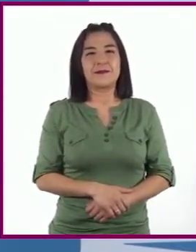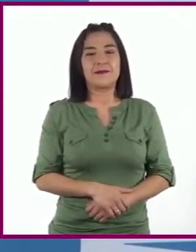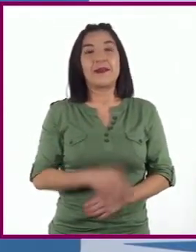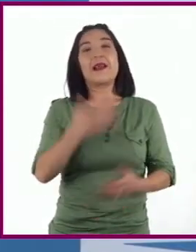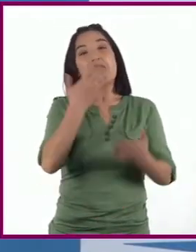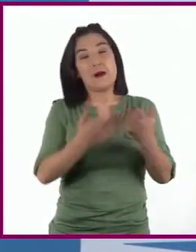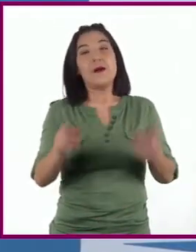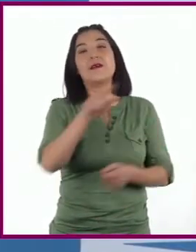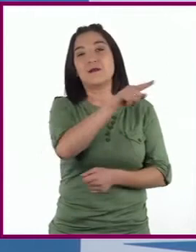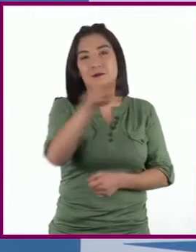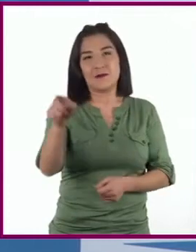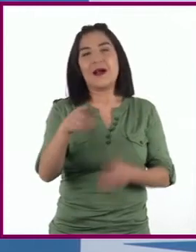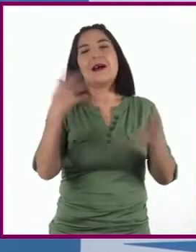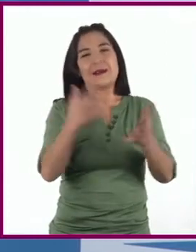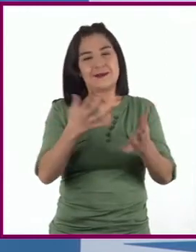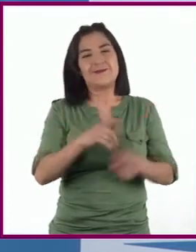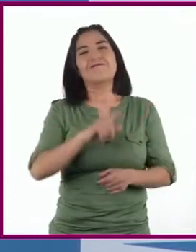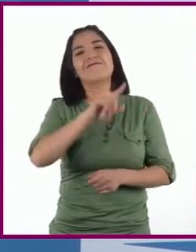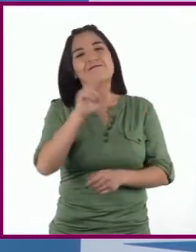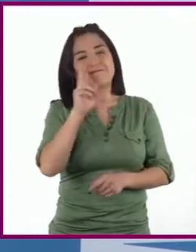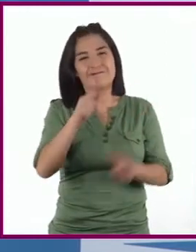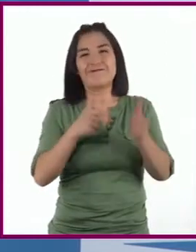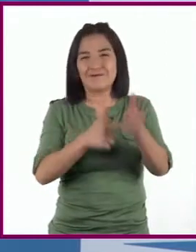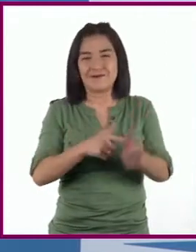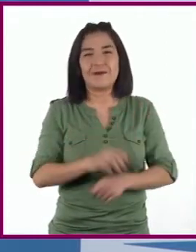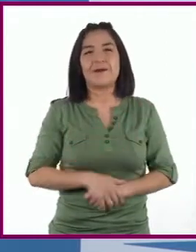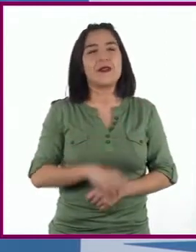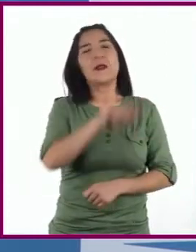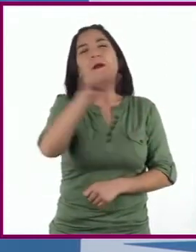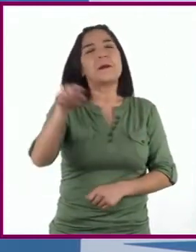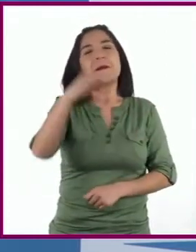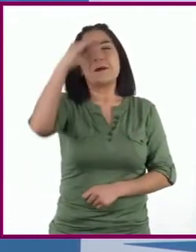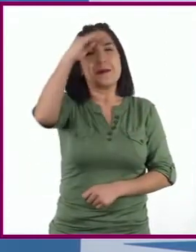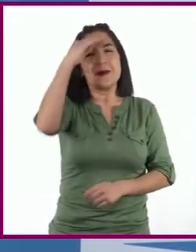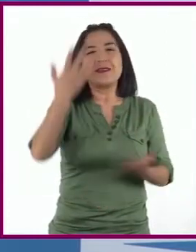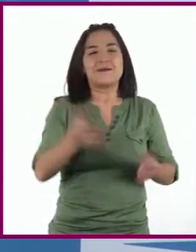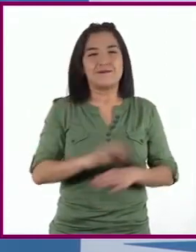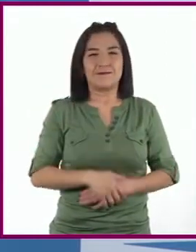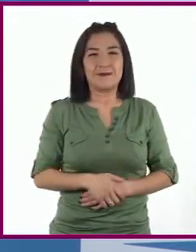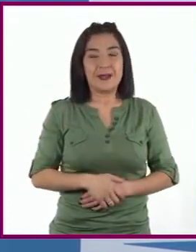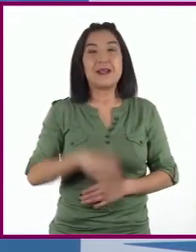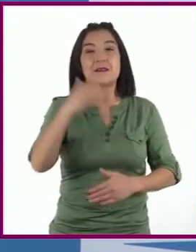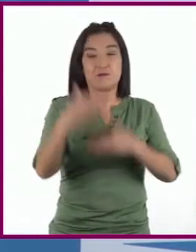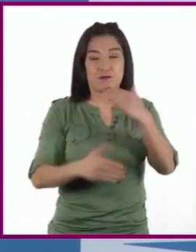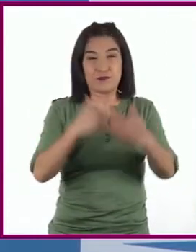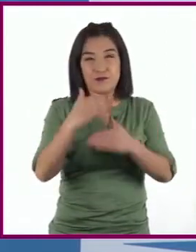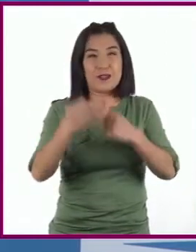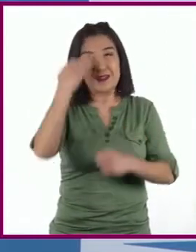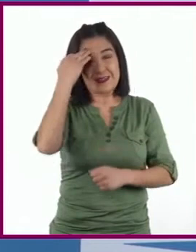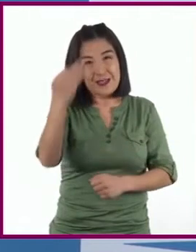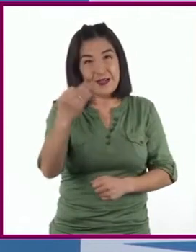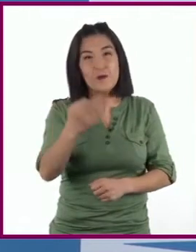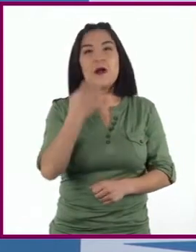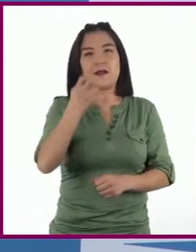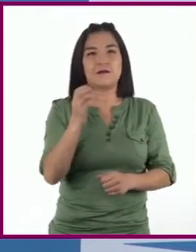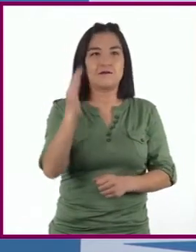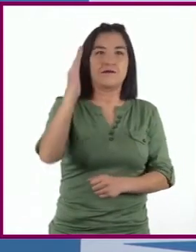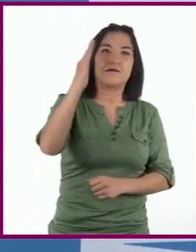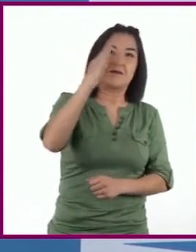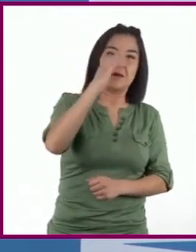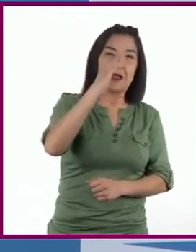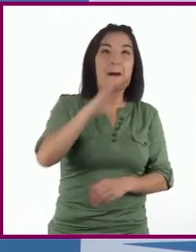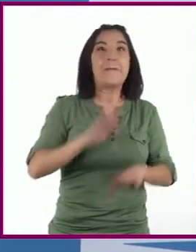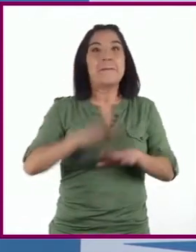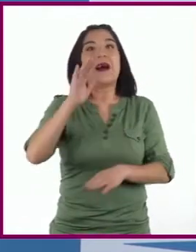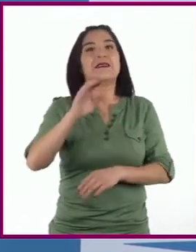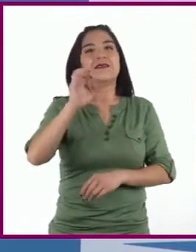Ahora lo reto a hacer lo siguiente. Supongamos que, con el paso del tiempo, la Torre de Pisa se inclinara 2 grados